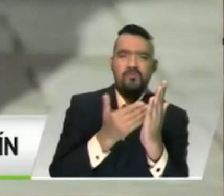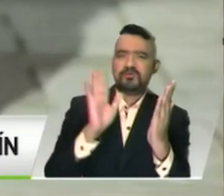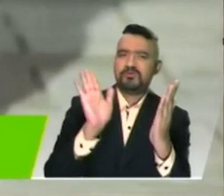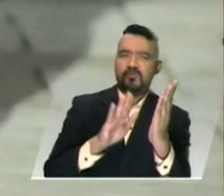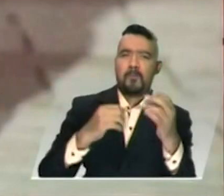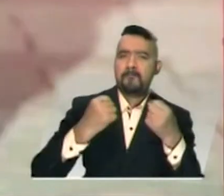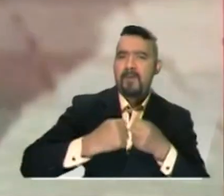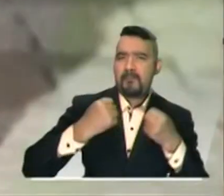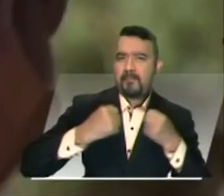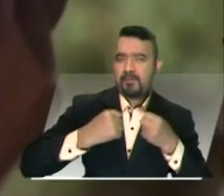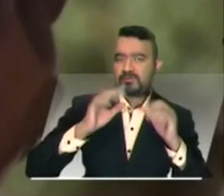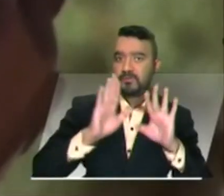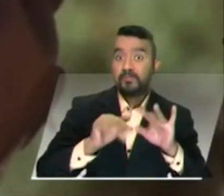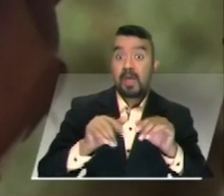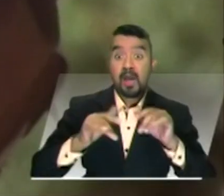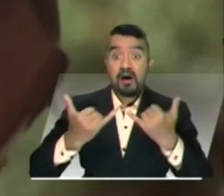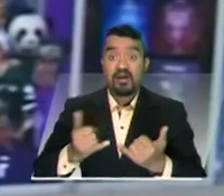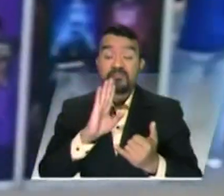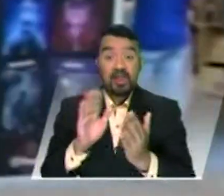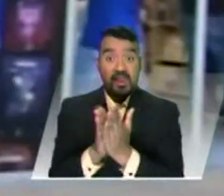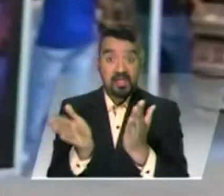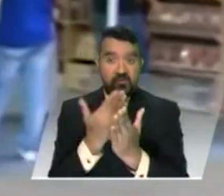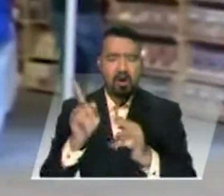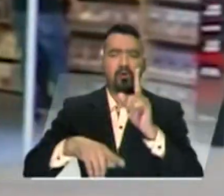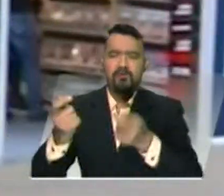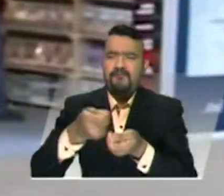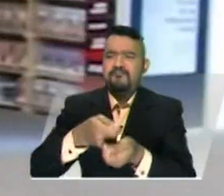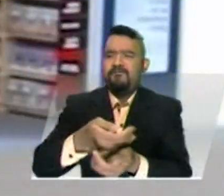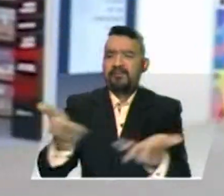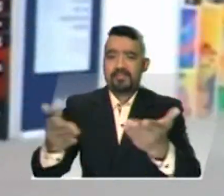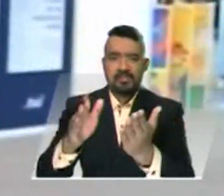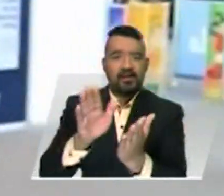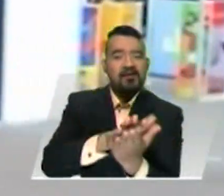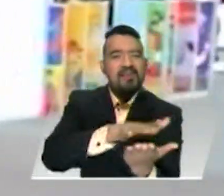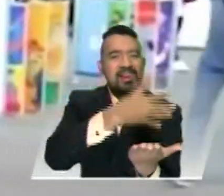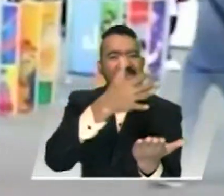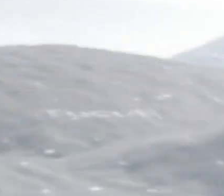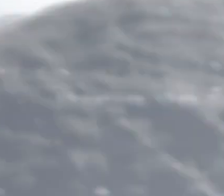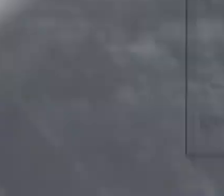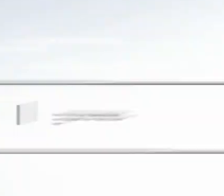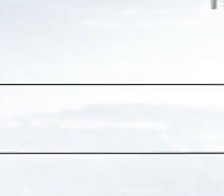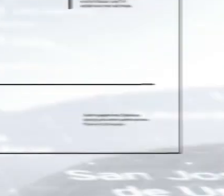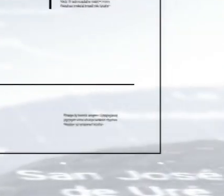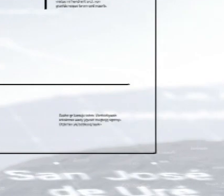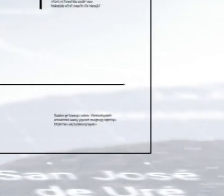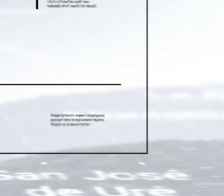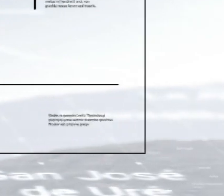también lograron un mayor número de ventas en ferias como la Fiesta del Libro de Medellín.